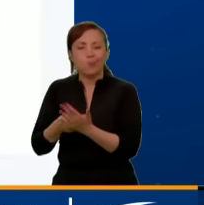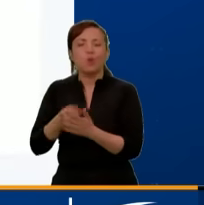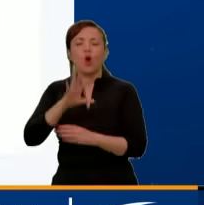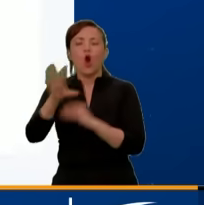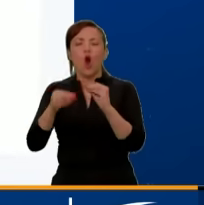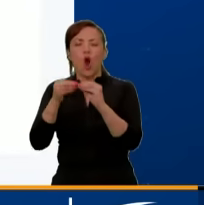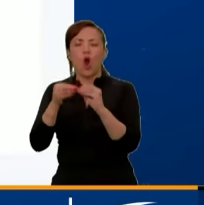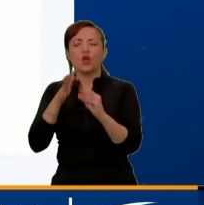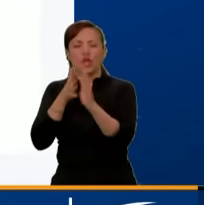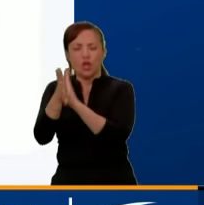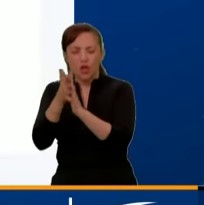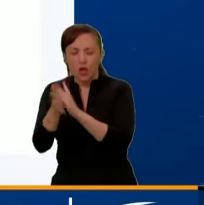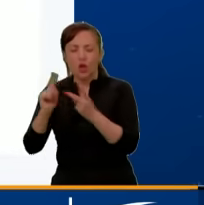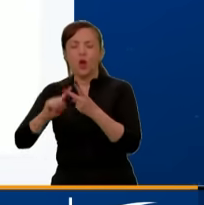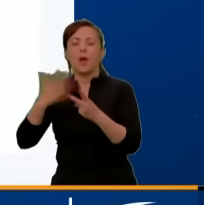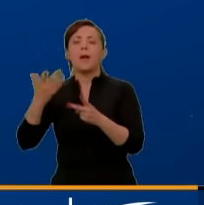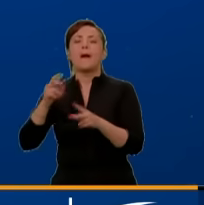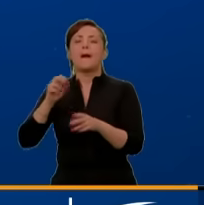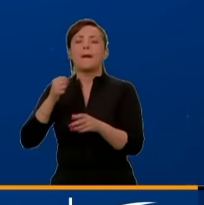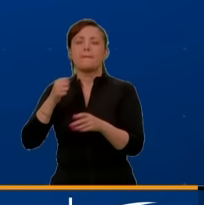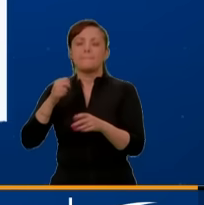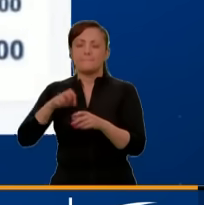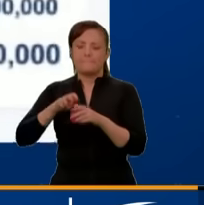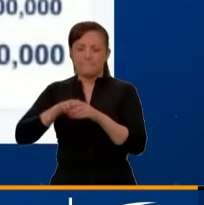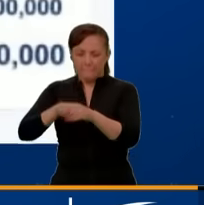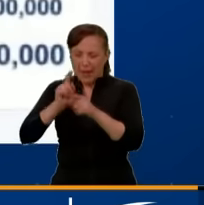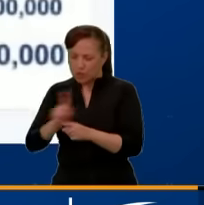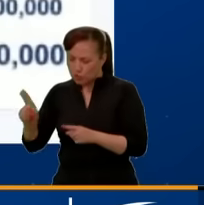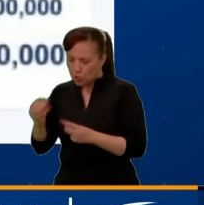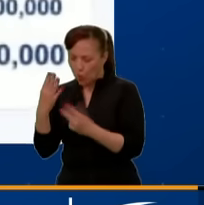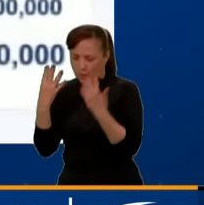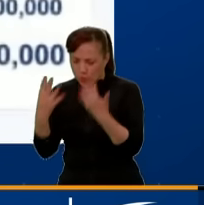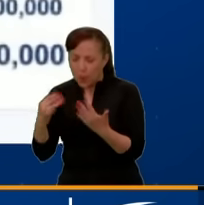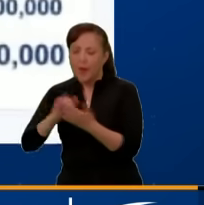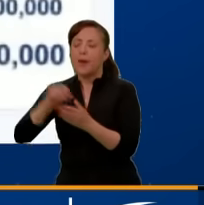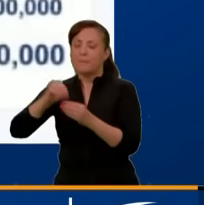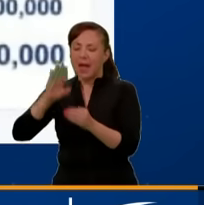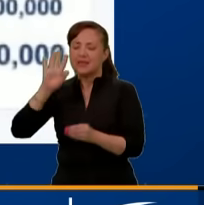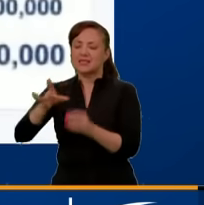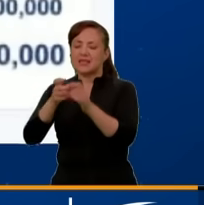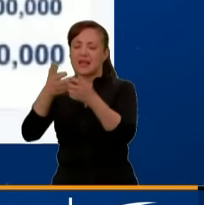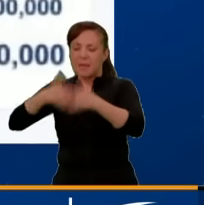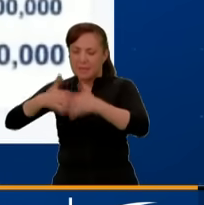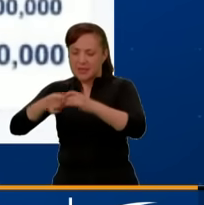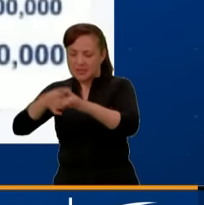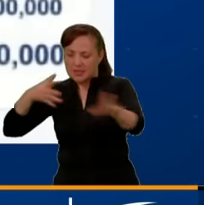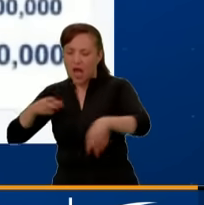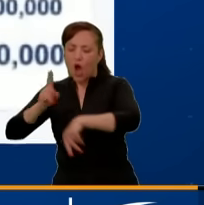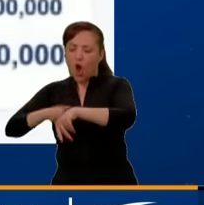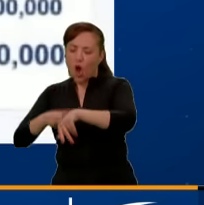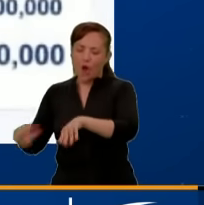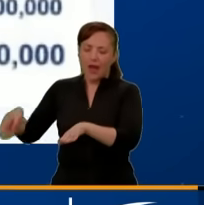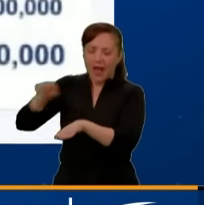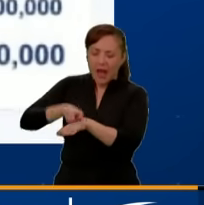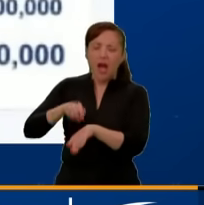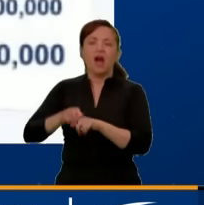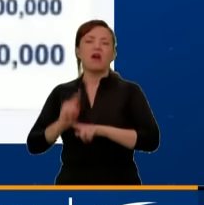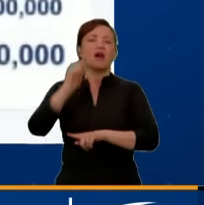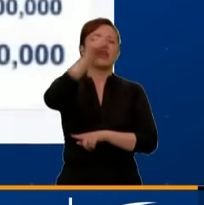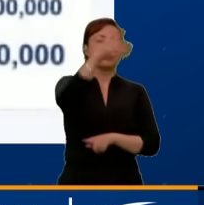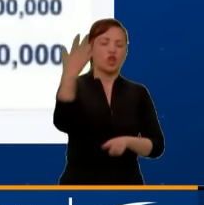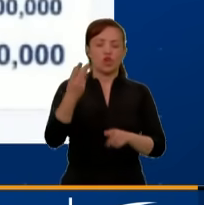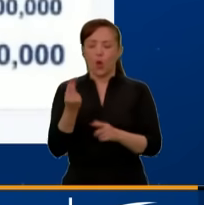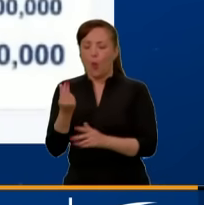de información, los pasajeros, la empresa que le prestaría el servicio, la hora de abordaje, la ciudad de destino y el valor final a